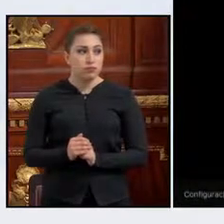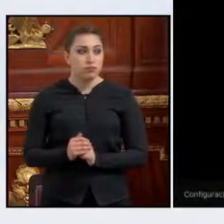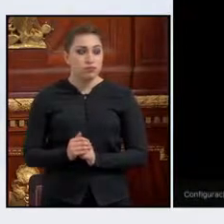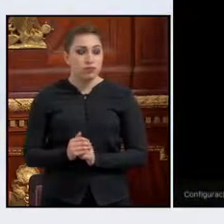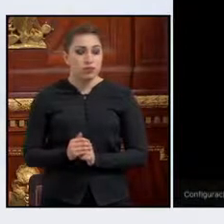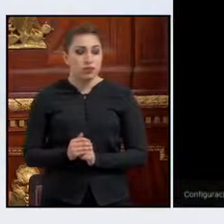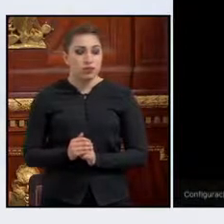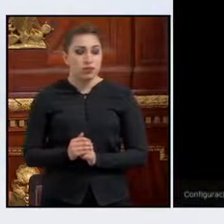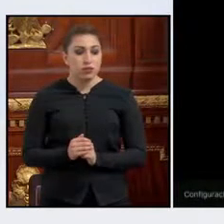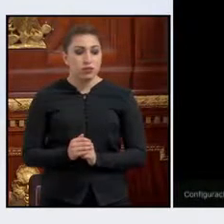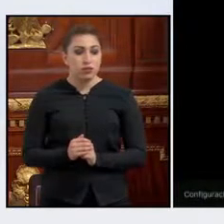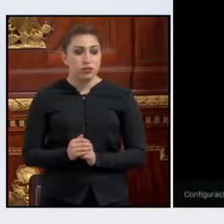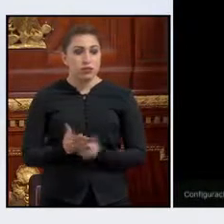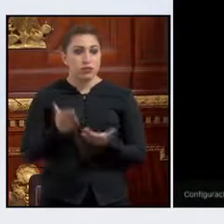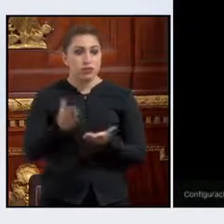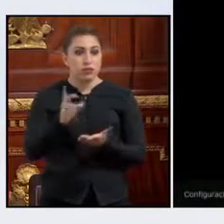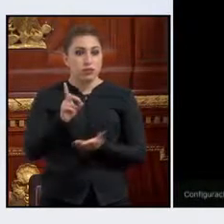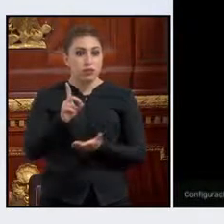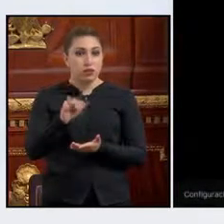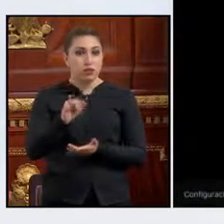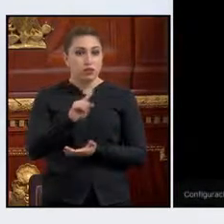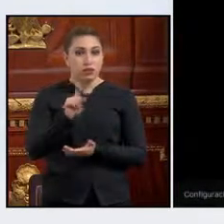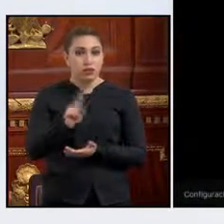Rodríguez Díaz de León José Luis.